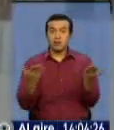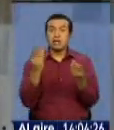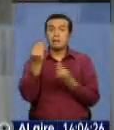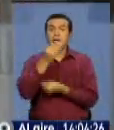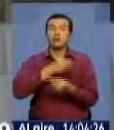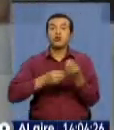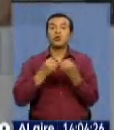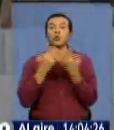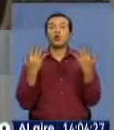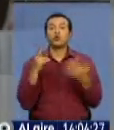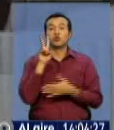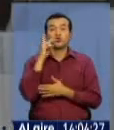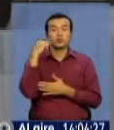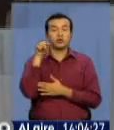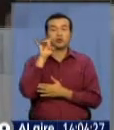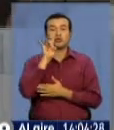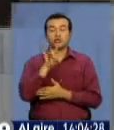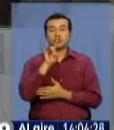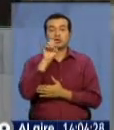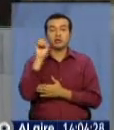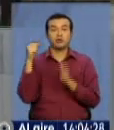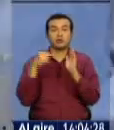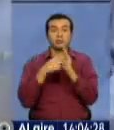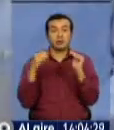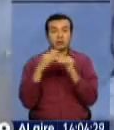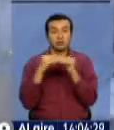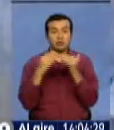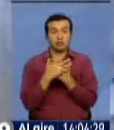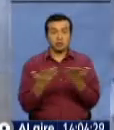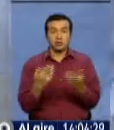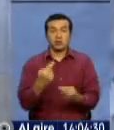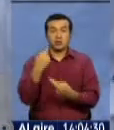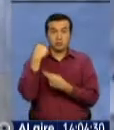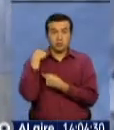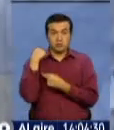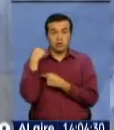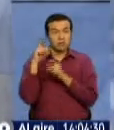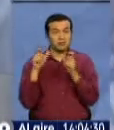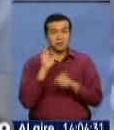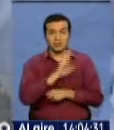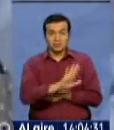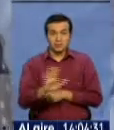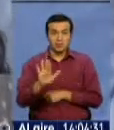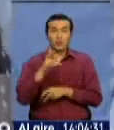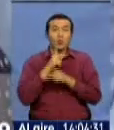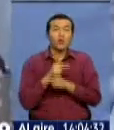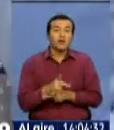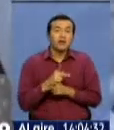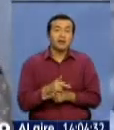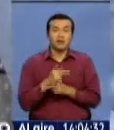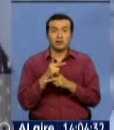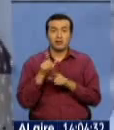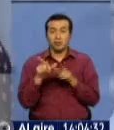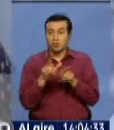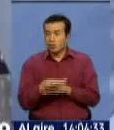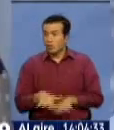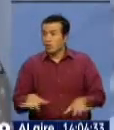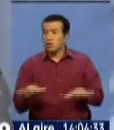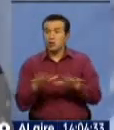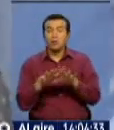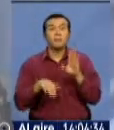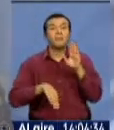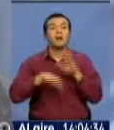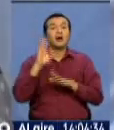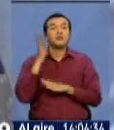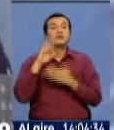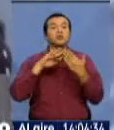inversión aquí superó los $2.800.000. La corresponsabilidad de la gente no solo en cuidar este entorno, sino hacer